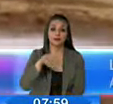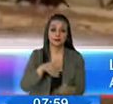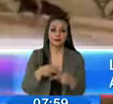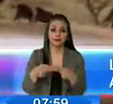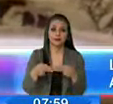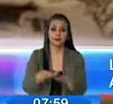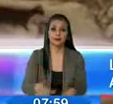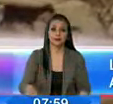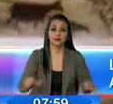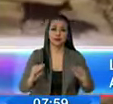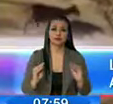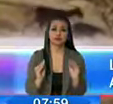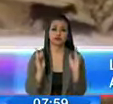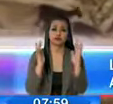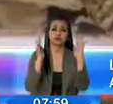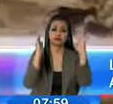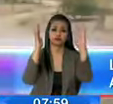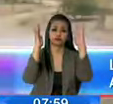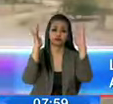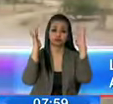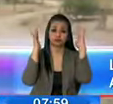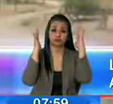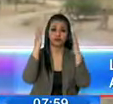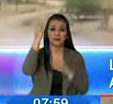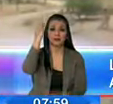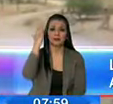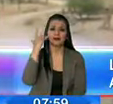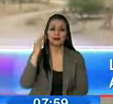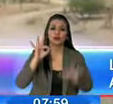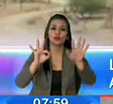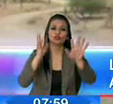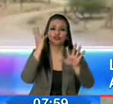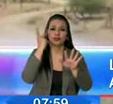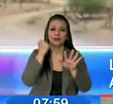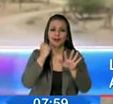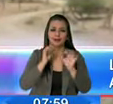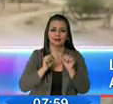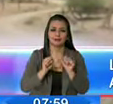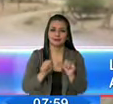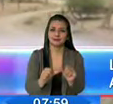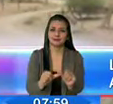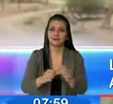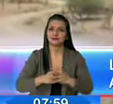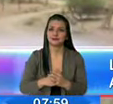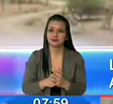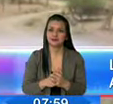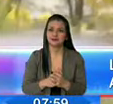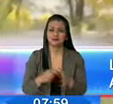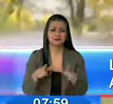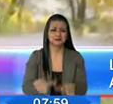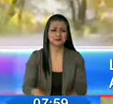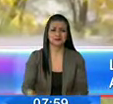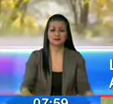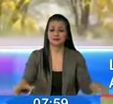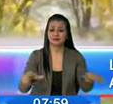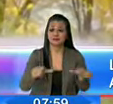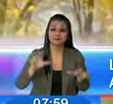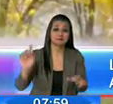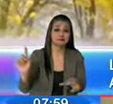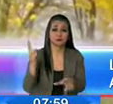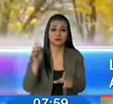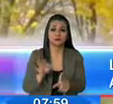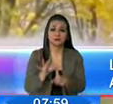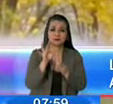de Guayacanes florecen de un color amarillo y dura 8 días este espectáculo, haciendo que este lugar sea único. El